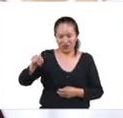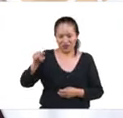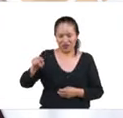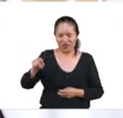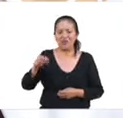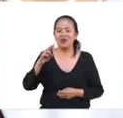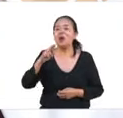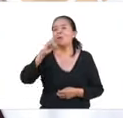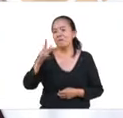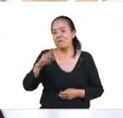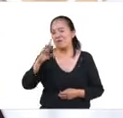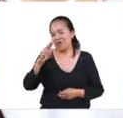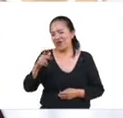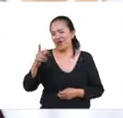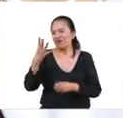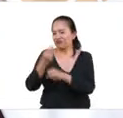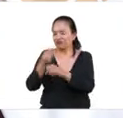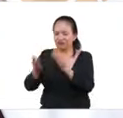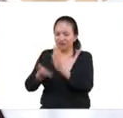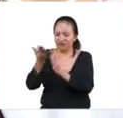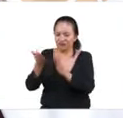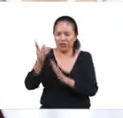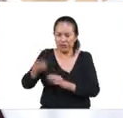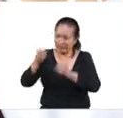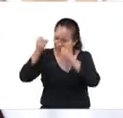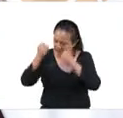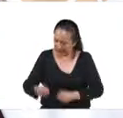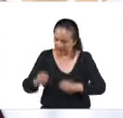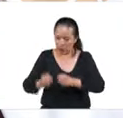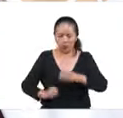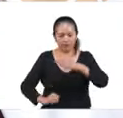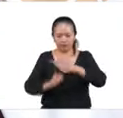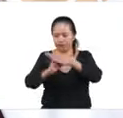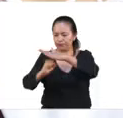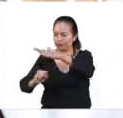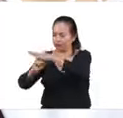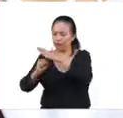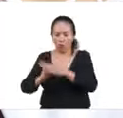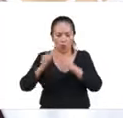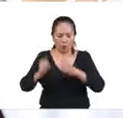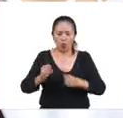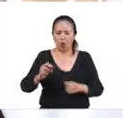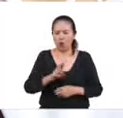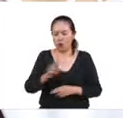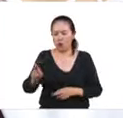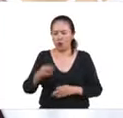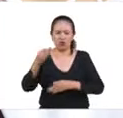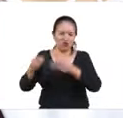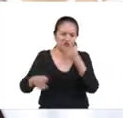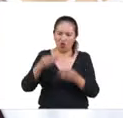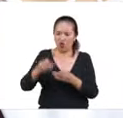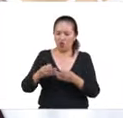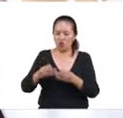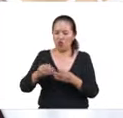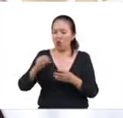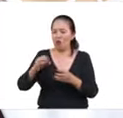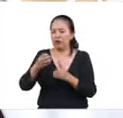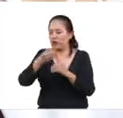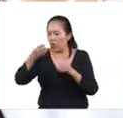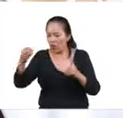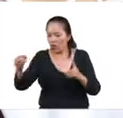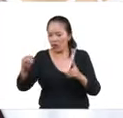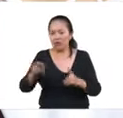vivienda que garantiza la seguridad de las construcciones, tiene los corresponsables de seguridad, los DROs, etcétera, pero